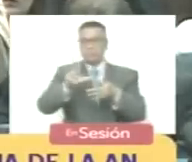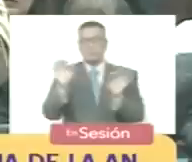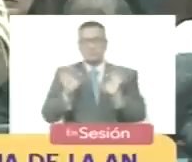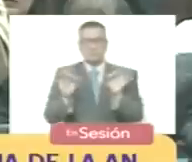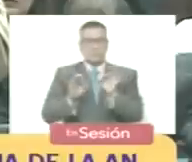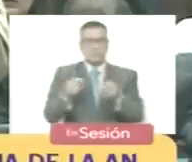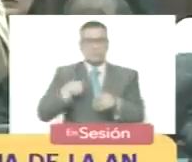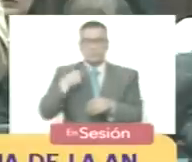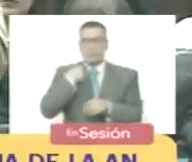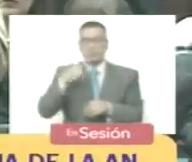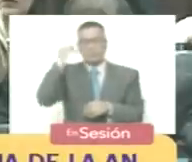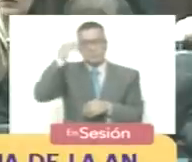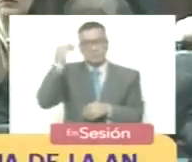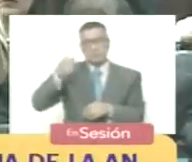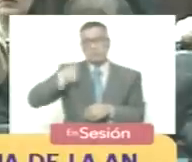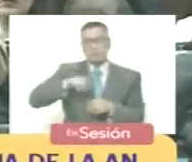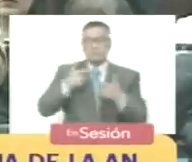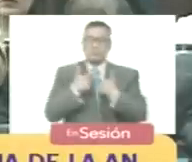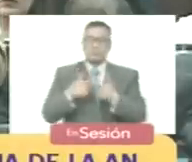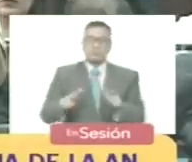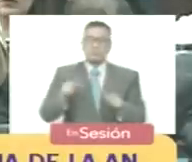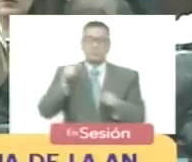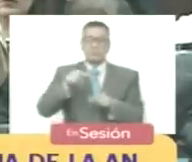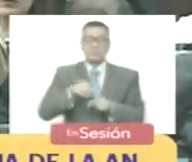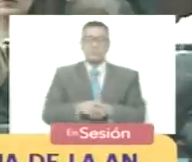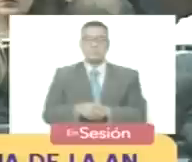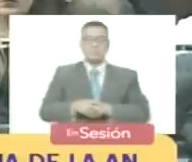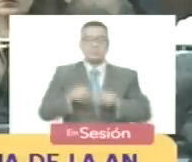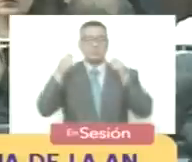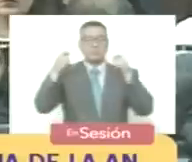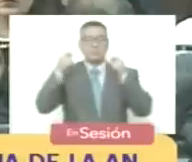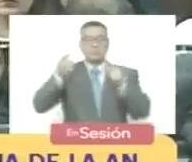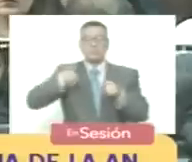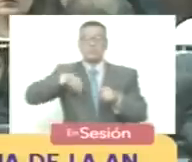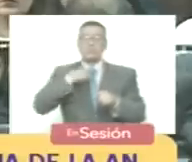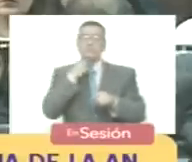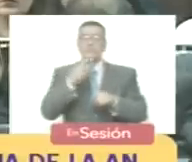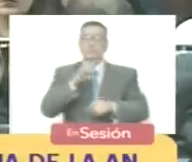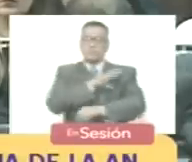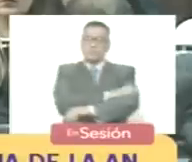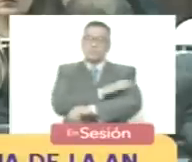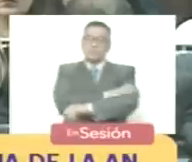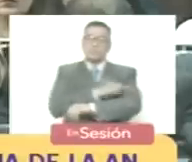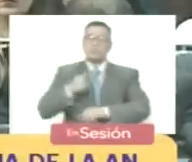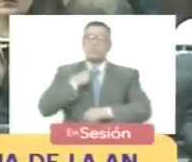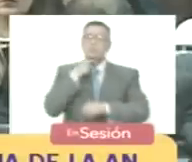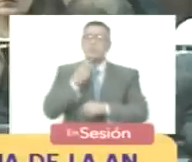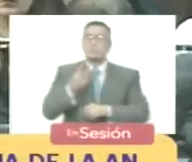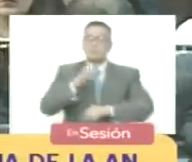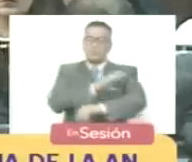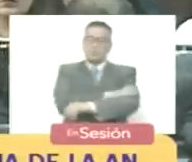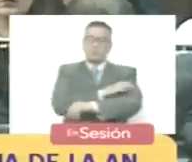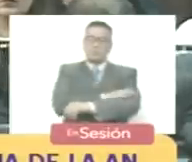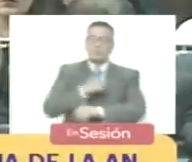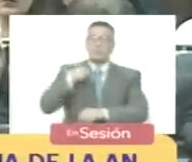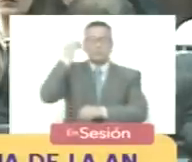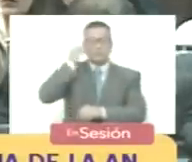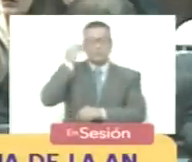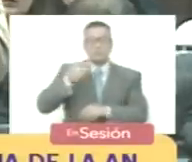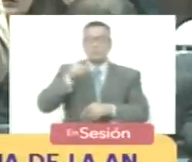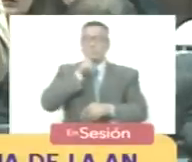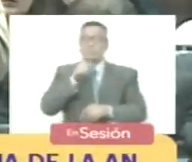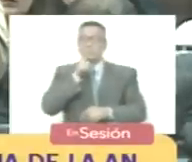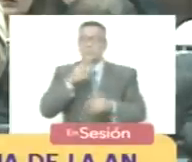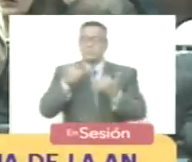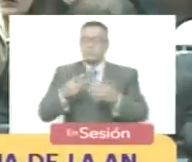también decimos, creemos que tenemos la libertad suficiente para reclamar con nuestra voz de oposición, con nuestra voz de disidencia, lo que consideremos que está mal